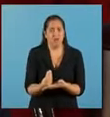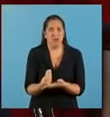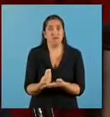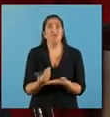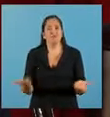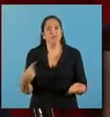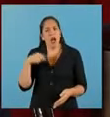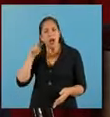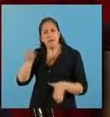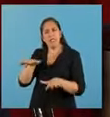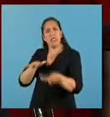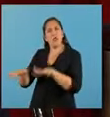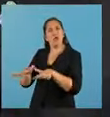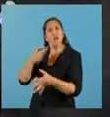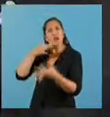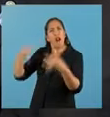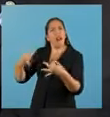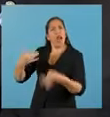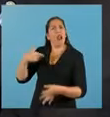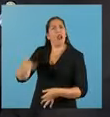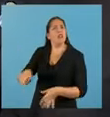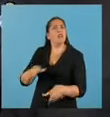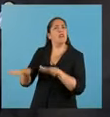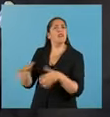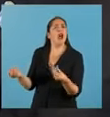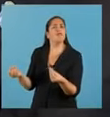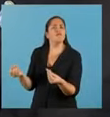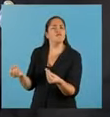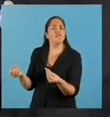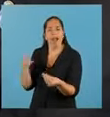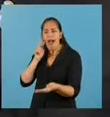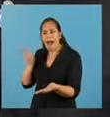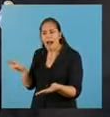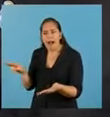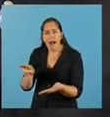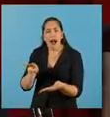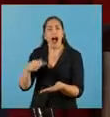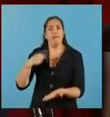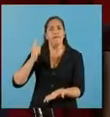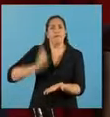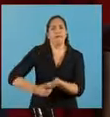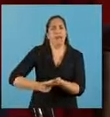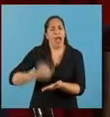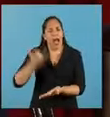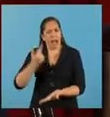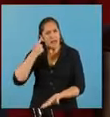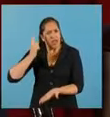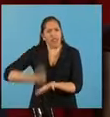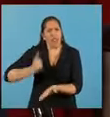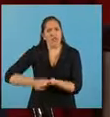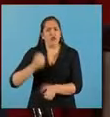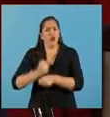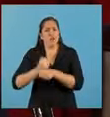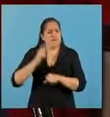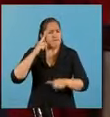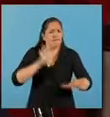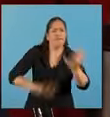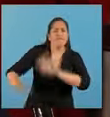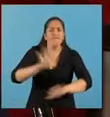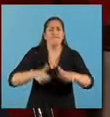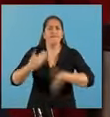pudimos conocer la situación real en la que está la Argentina y adoptar las medidas más urgentes que nos permiten hoy compartir con